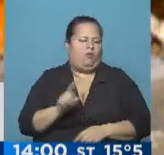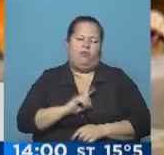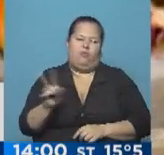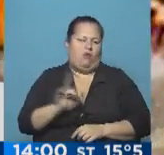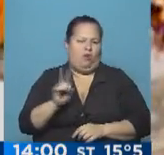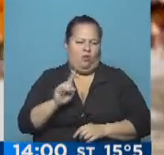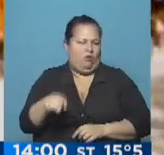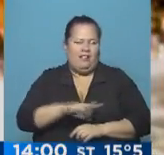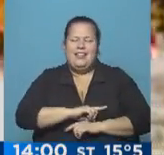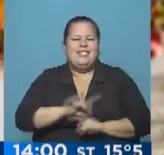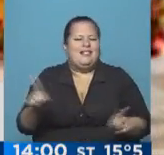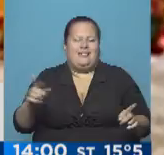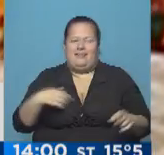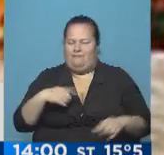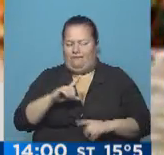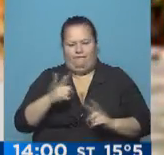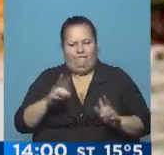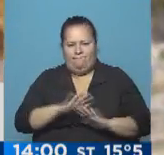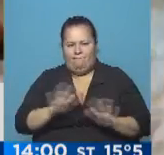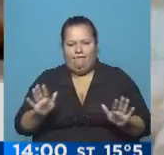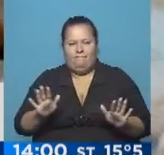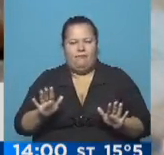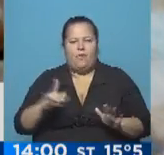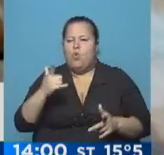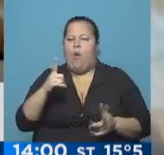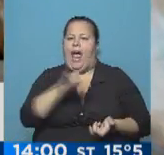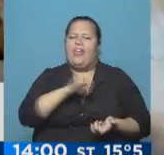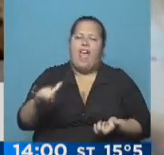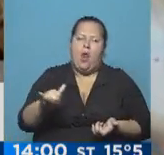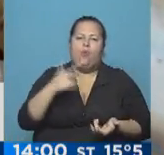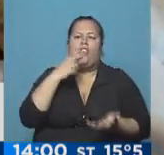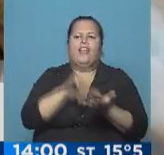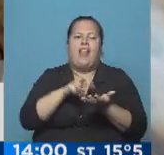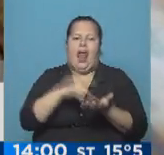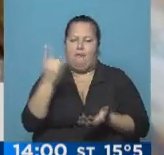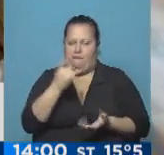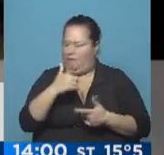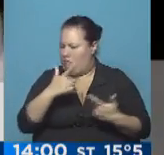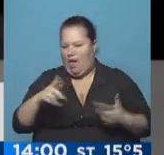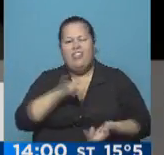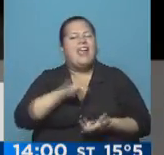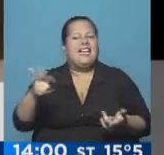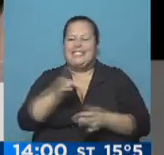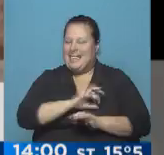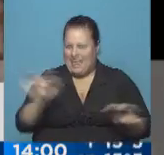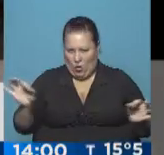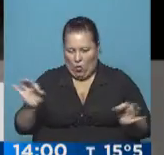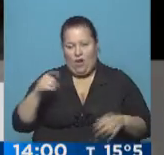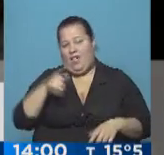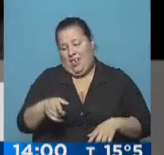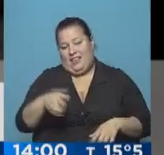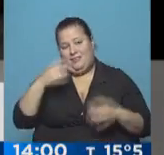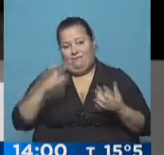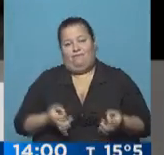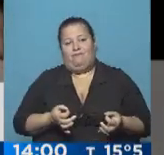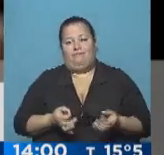eso no tengo ninguna, ninguna denuncia de telegrama falsificado, ninguna denuncia, y eso